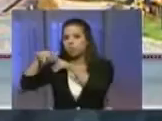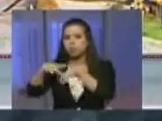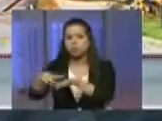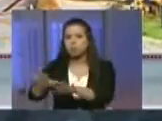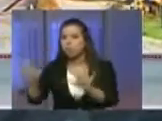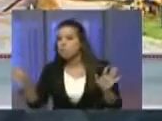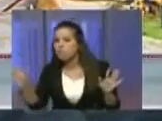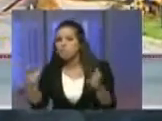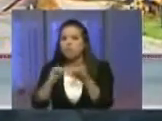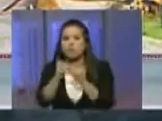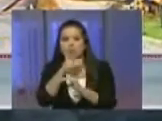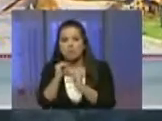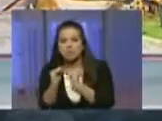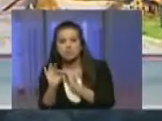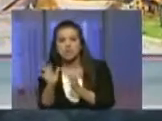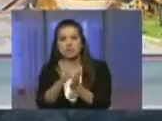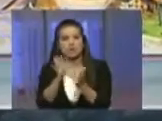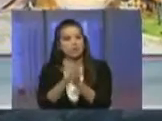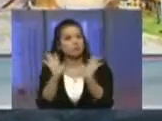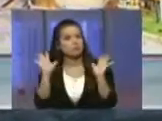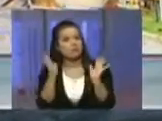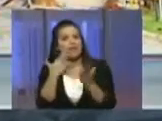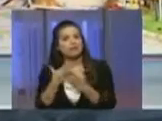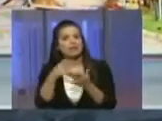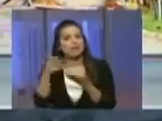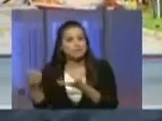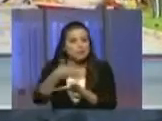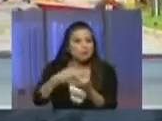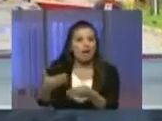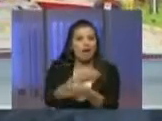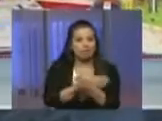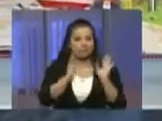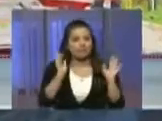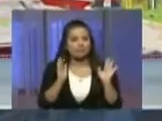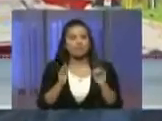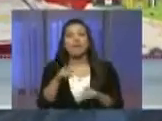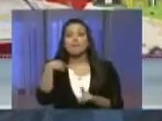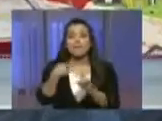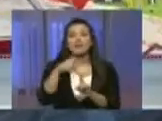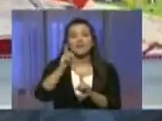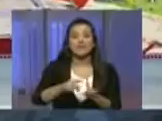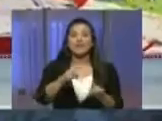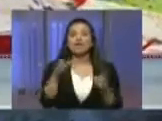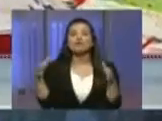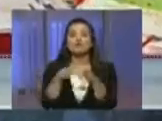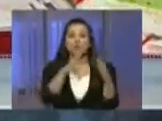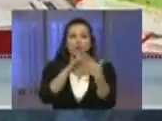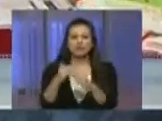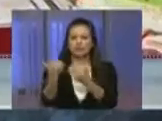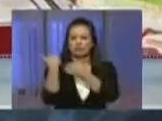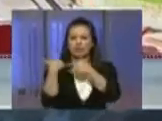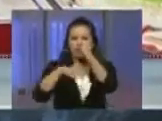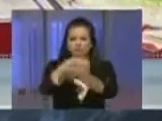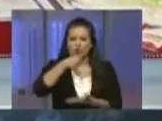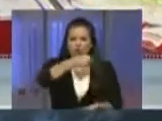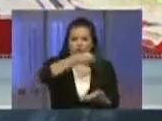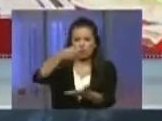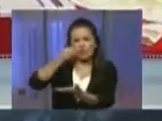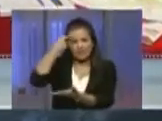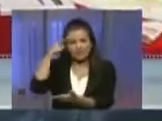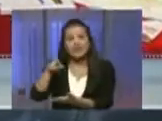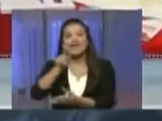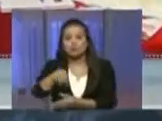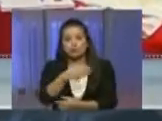gran misión barri nuevo bar tricolor es importante es el empoderamiento popular y los camiones de carga de 4 toneladas de 8 toneladas a la